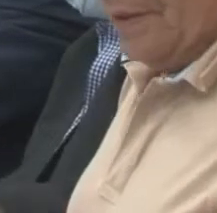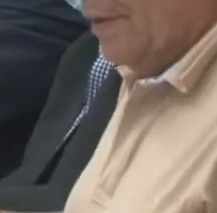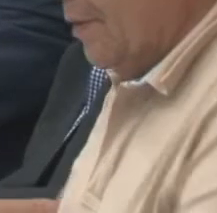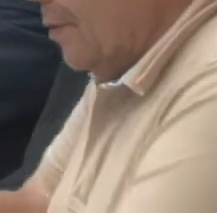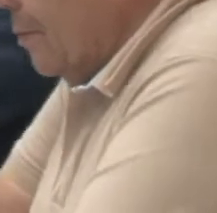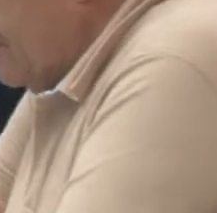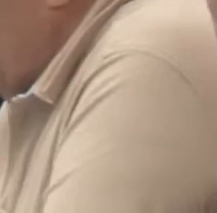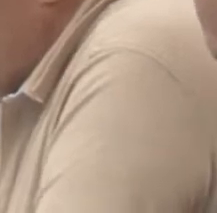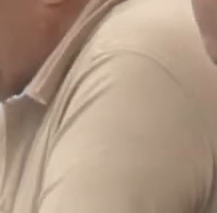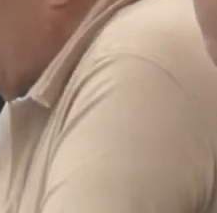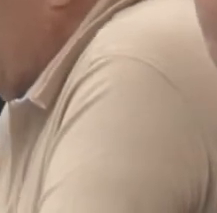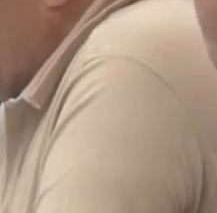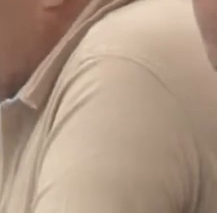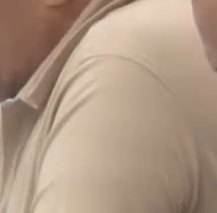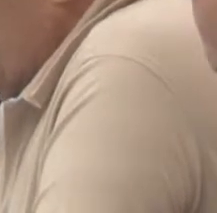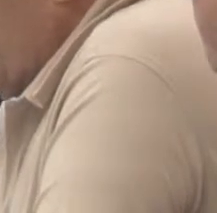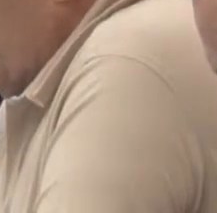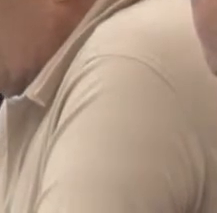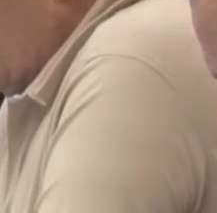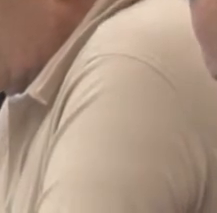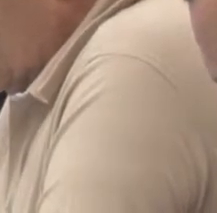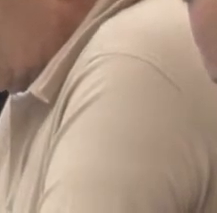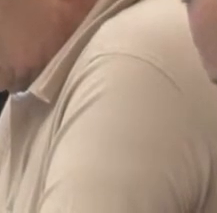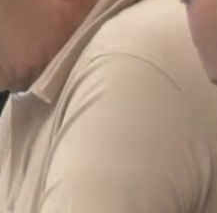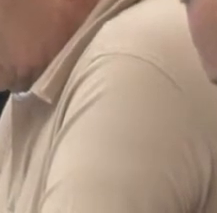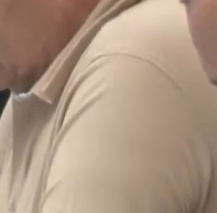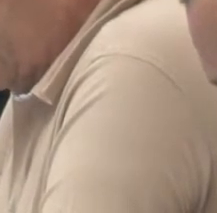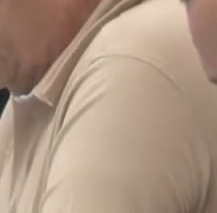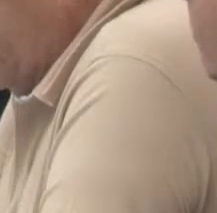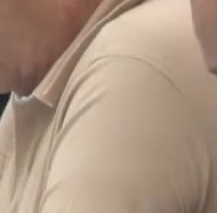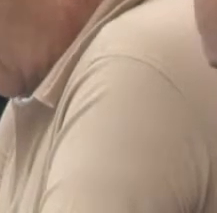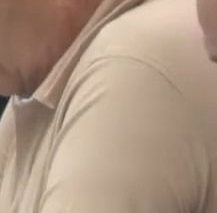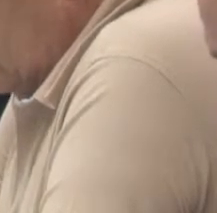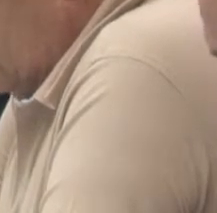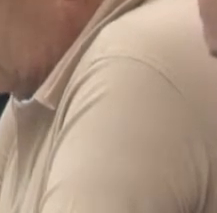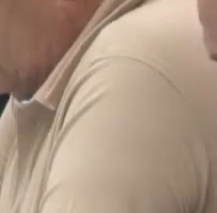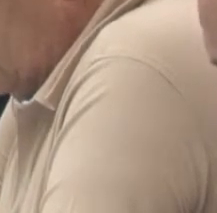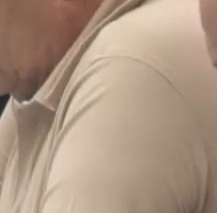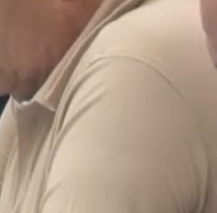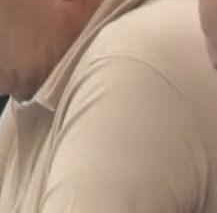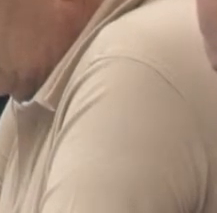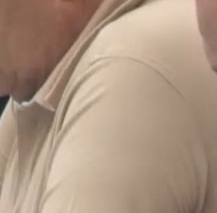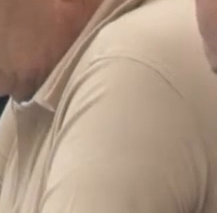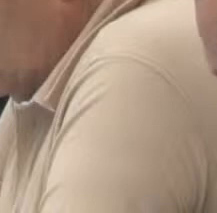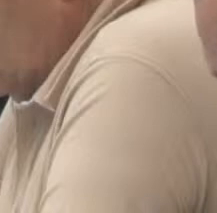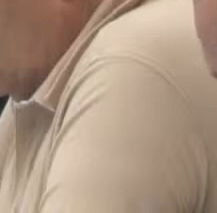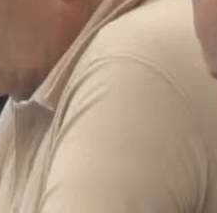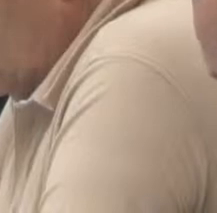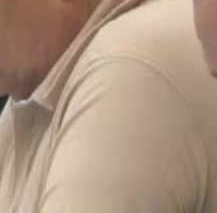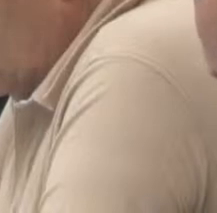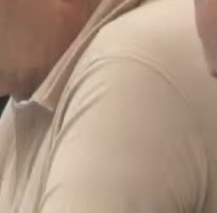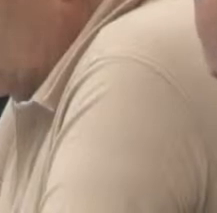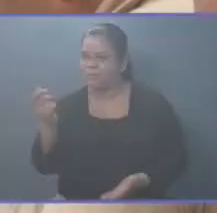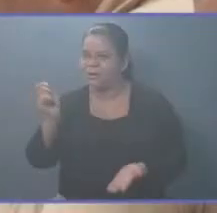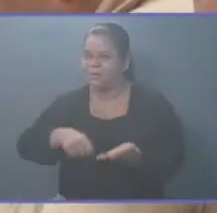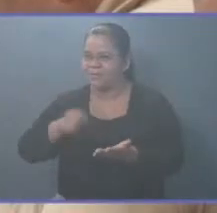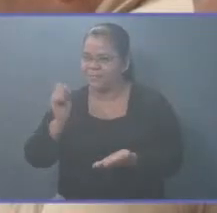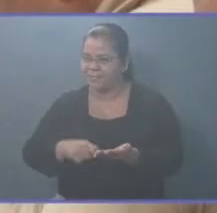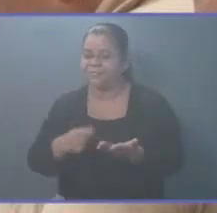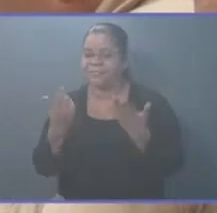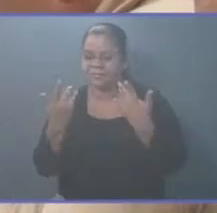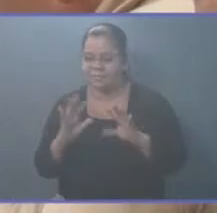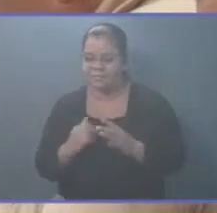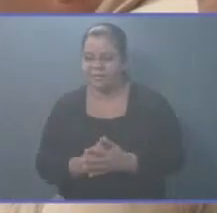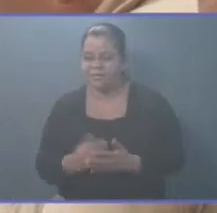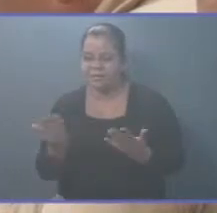ausencia de la prueba directa, ¿verdad? Ya, los agentes policiales, cuando realizan una